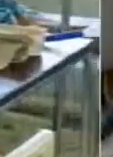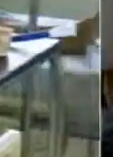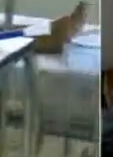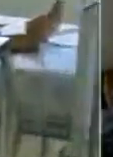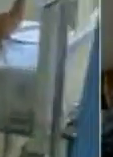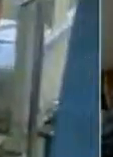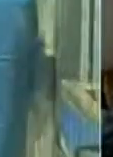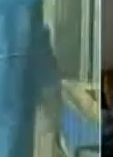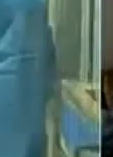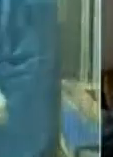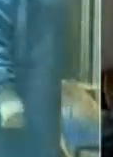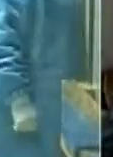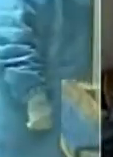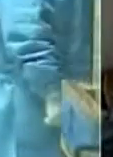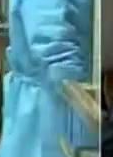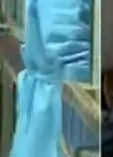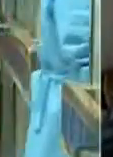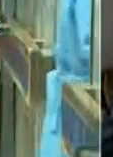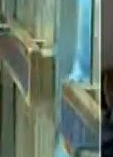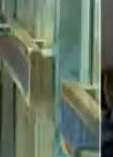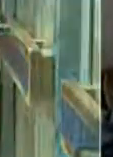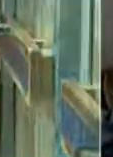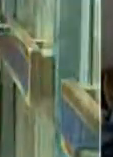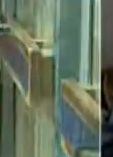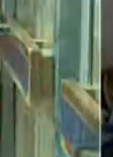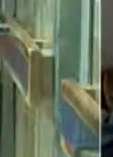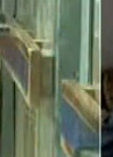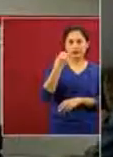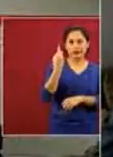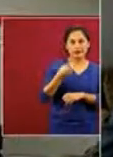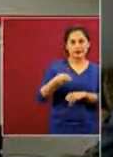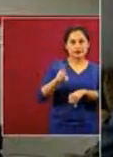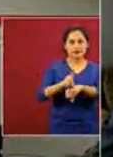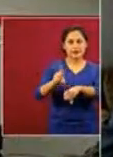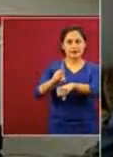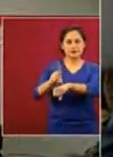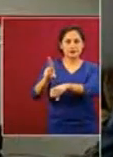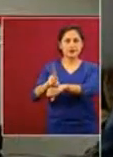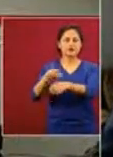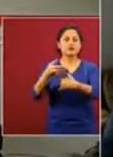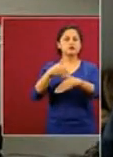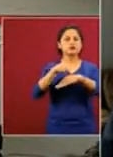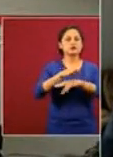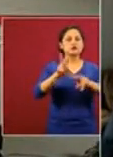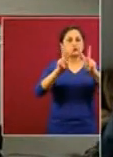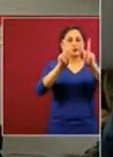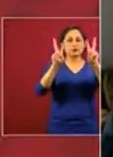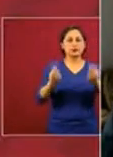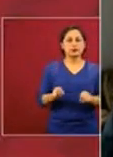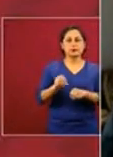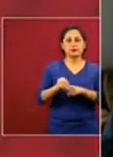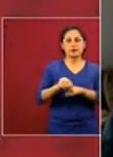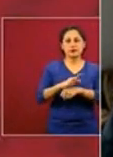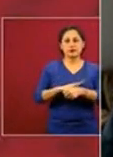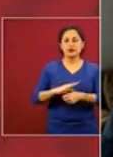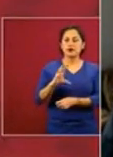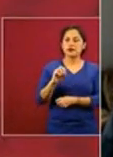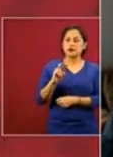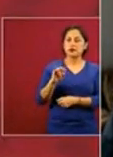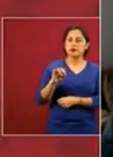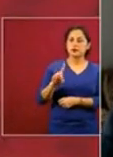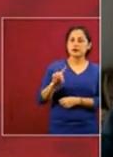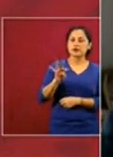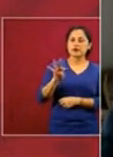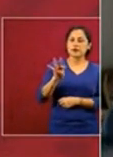Pues, usted menciona los mensajes, los mensajes contradictorios que han tenido las autoridades. Esa es una de las